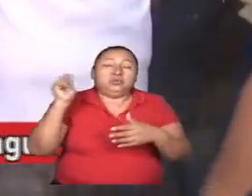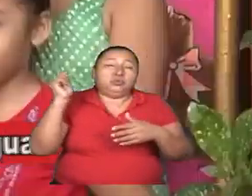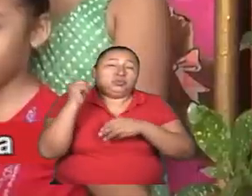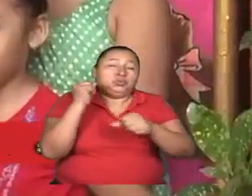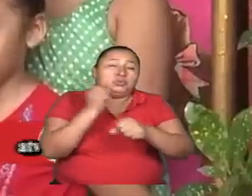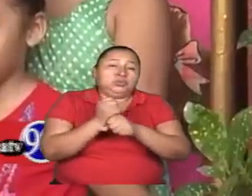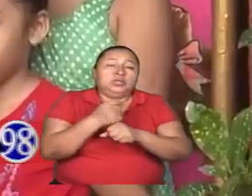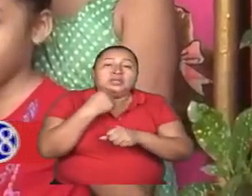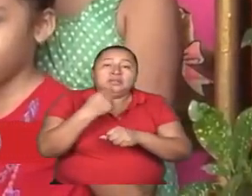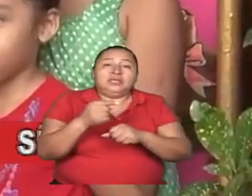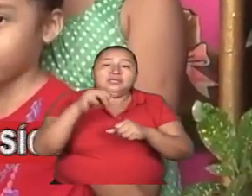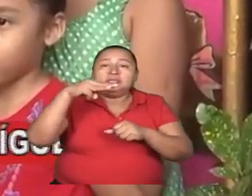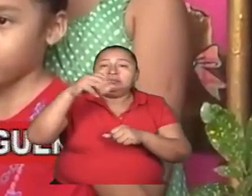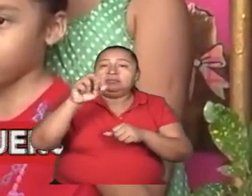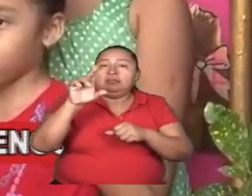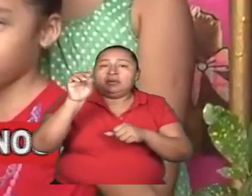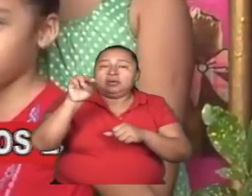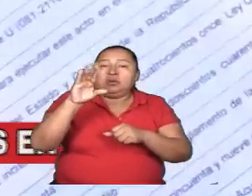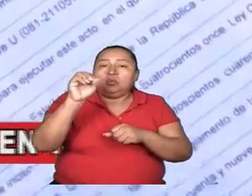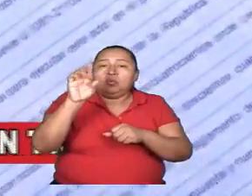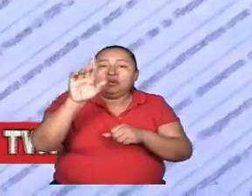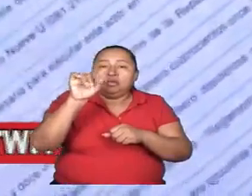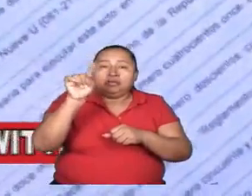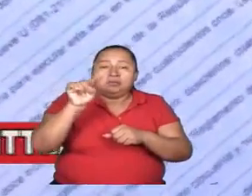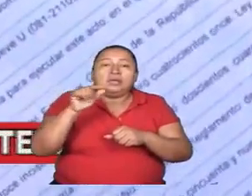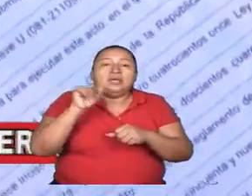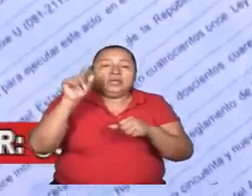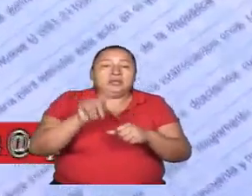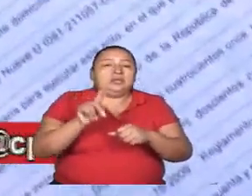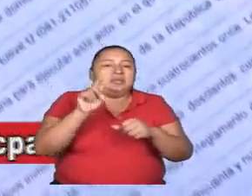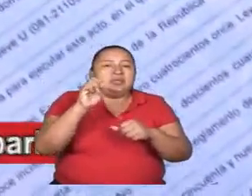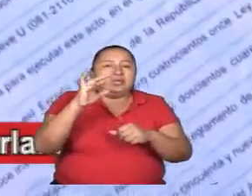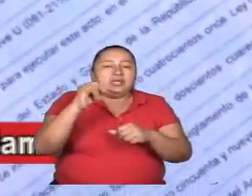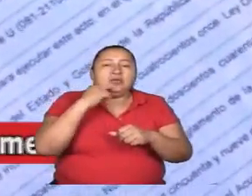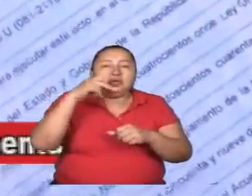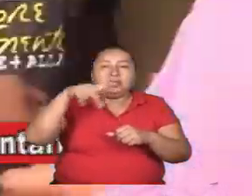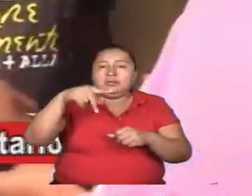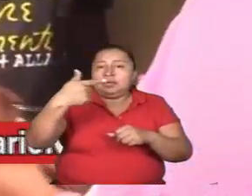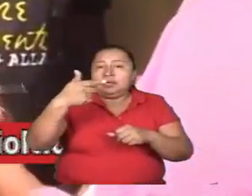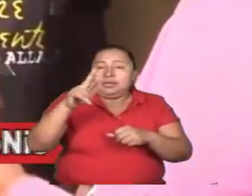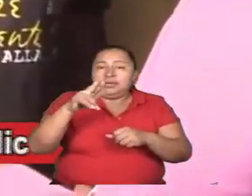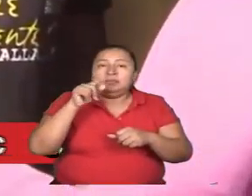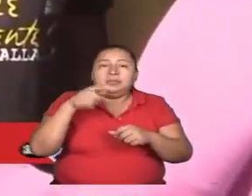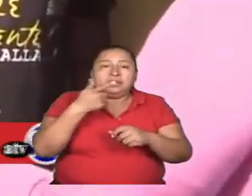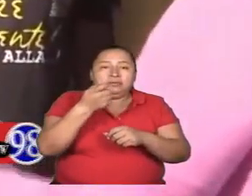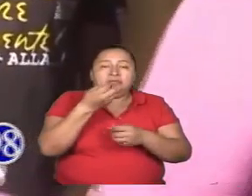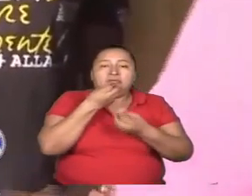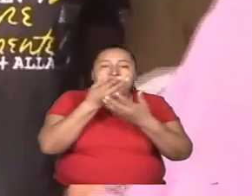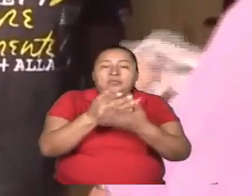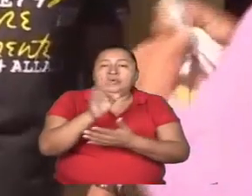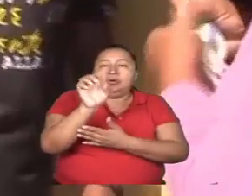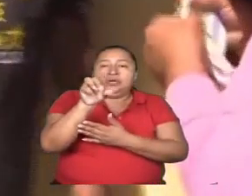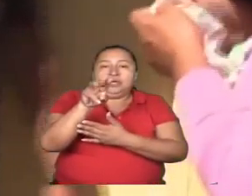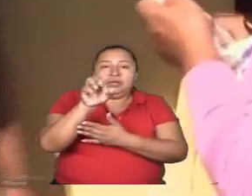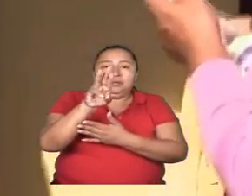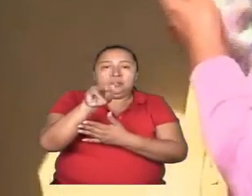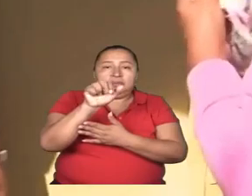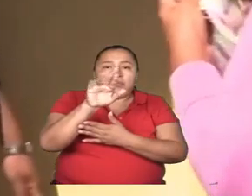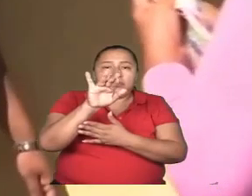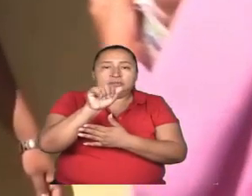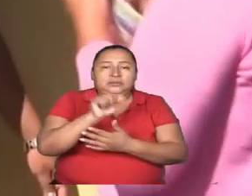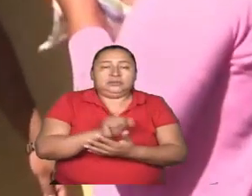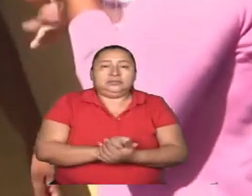Esto expresó Marlon Cuaresma, quien es técnico de la Procuraduría General de la República. Para el canal parlamentario les informó